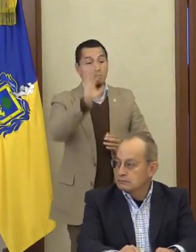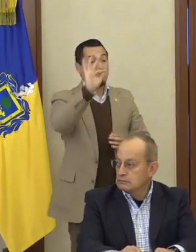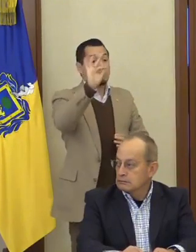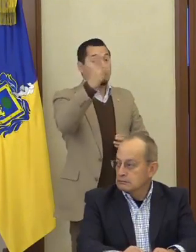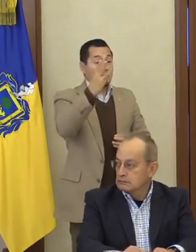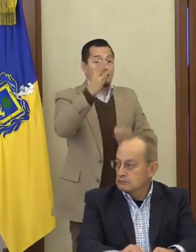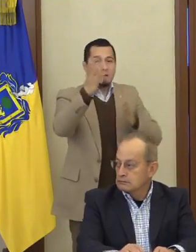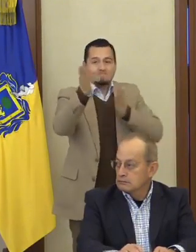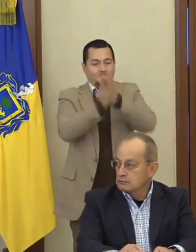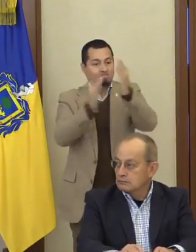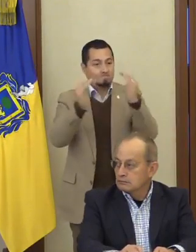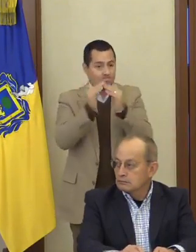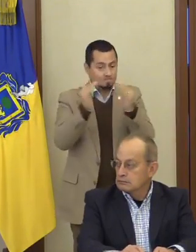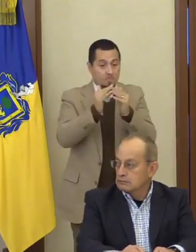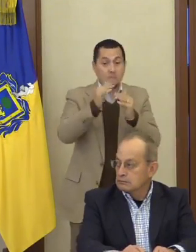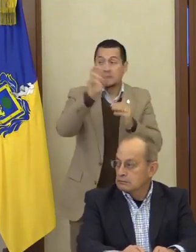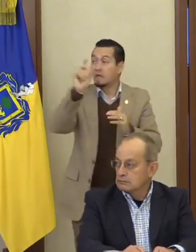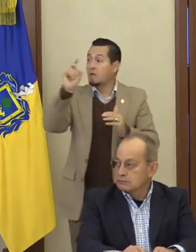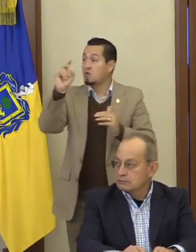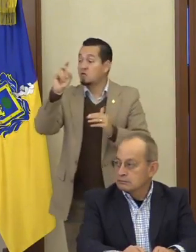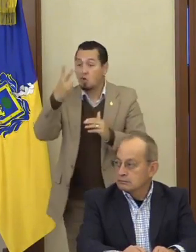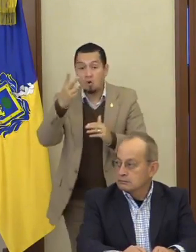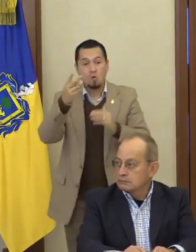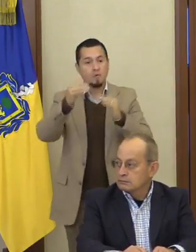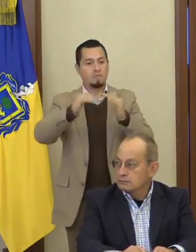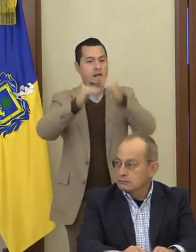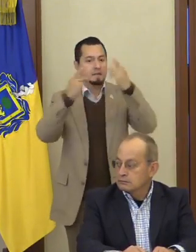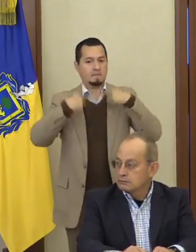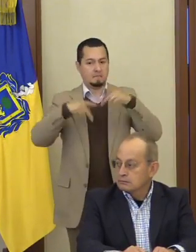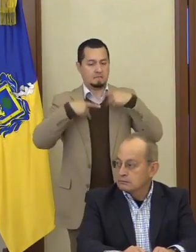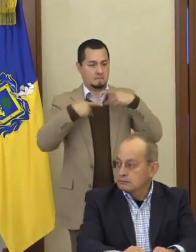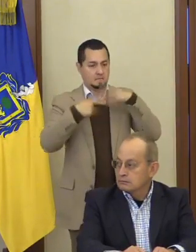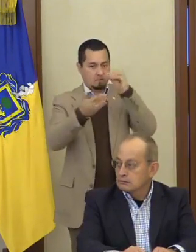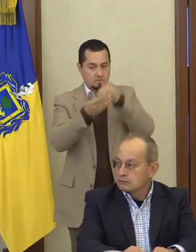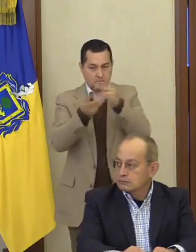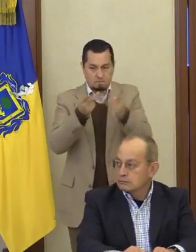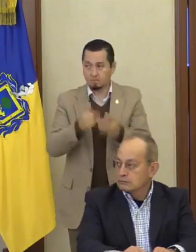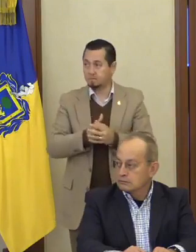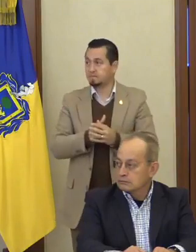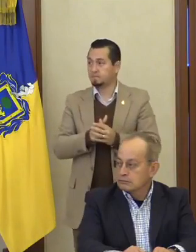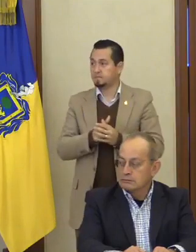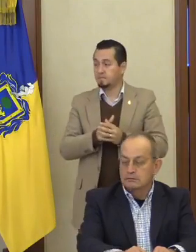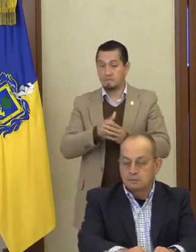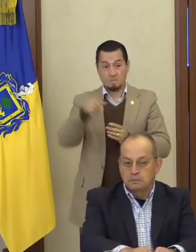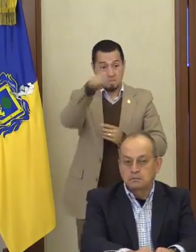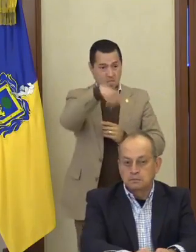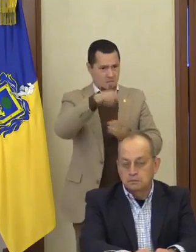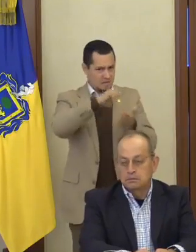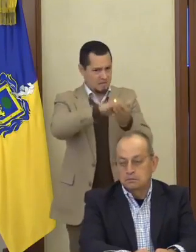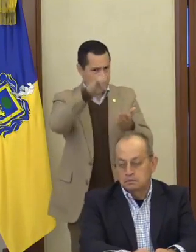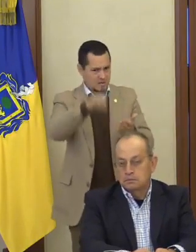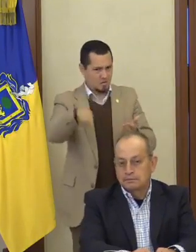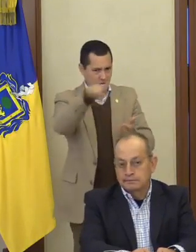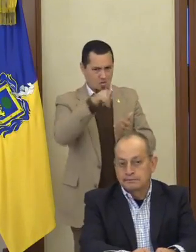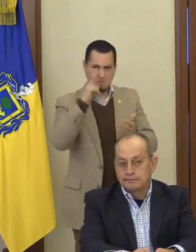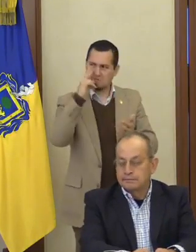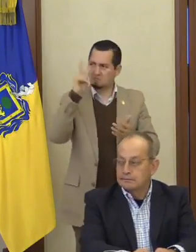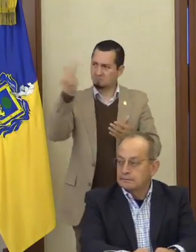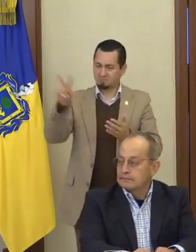43% robo a casa habitación y 32% robo a personas. Queremos ponerles este ejemplo,